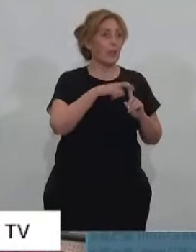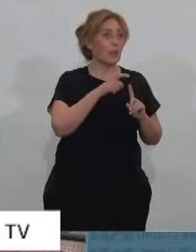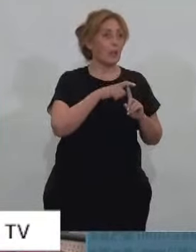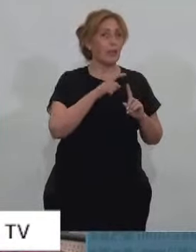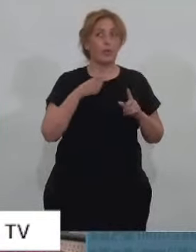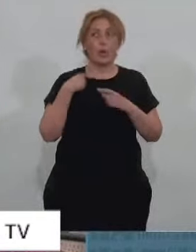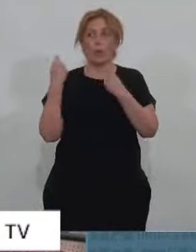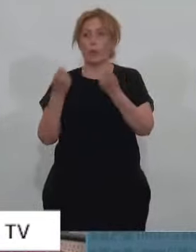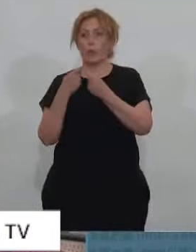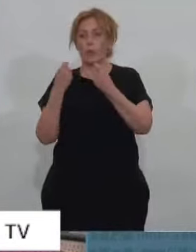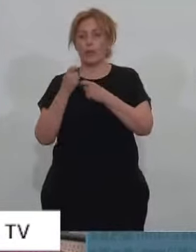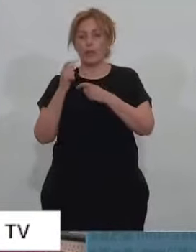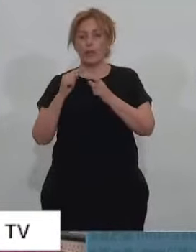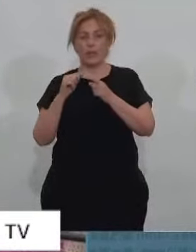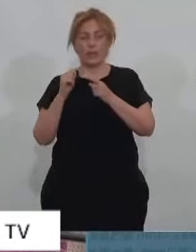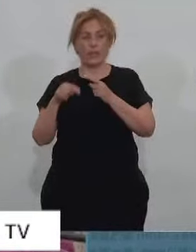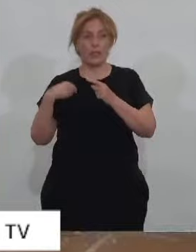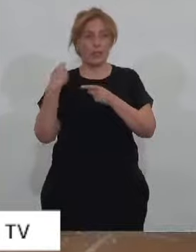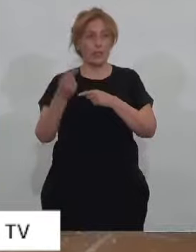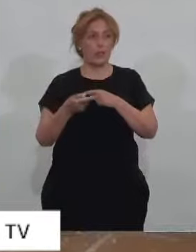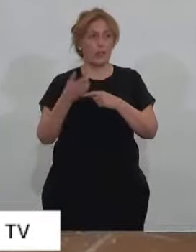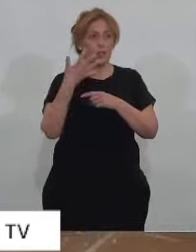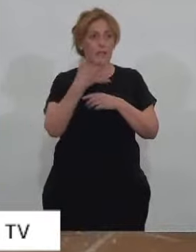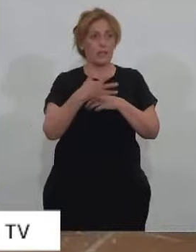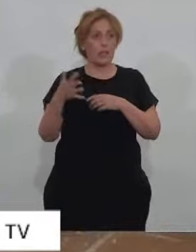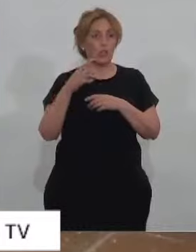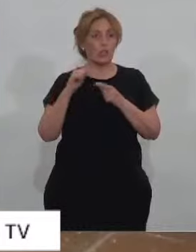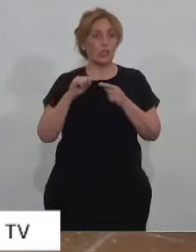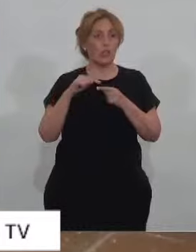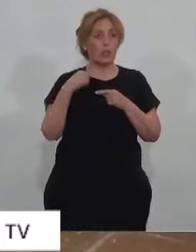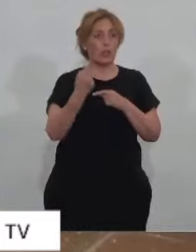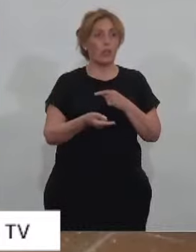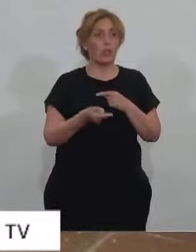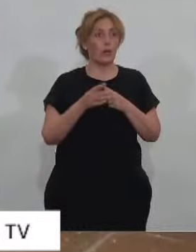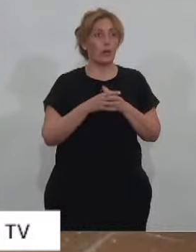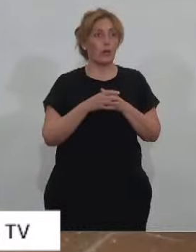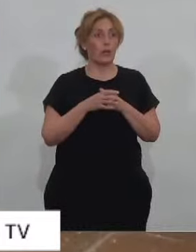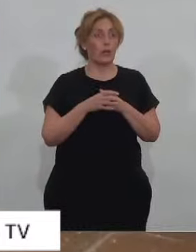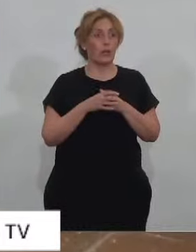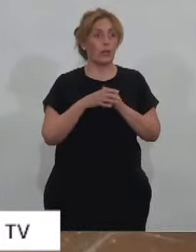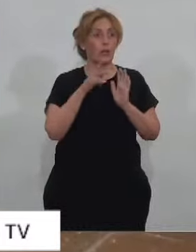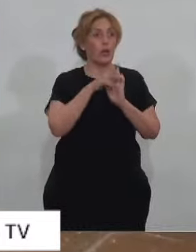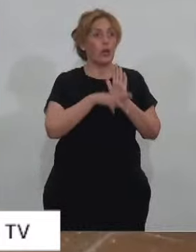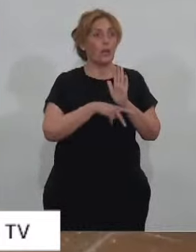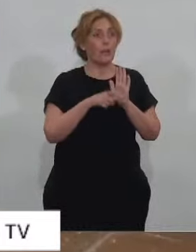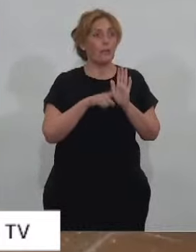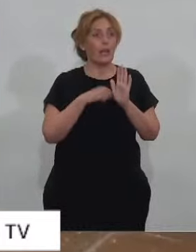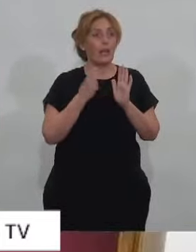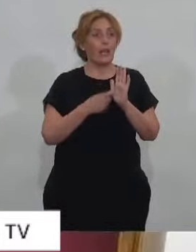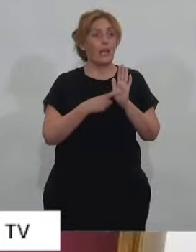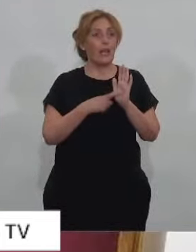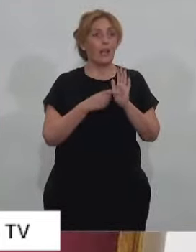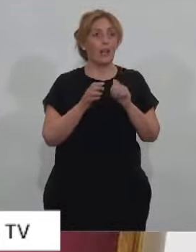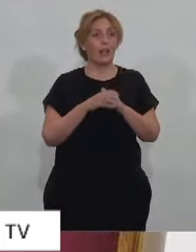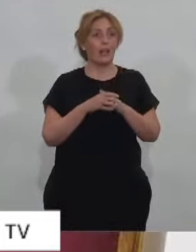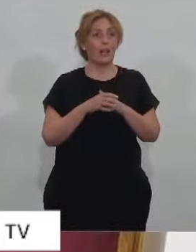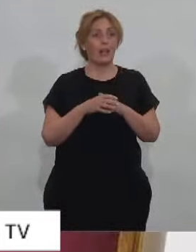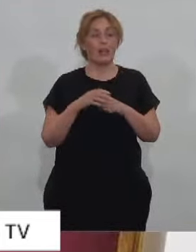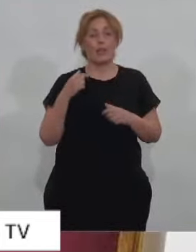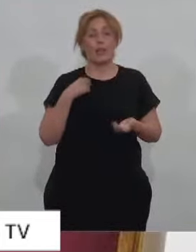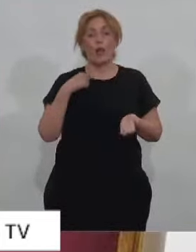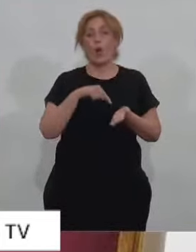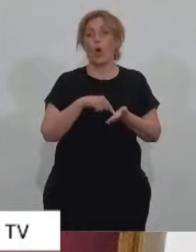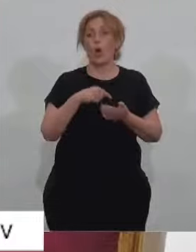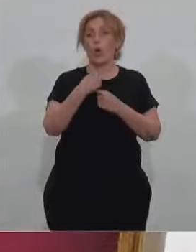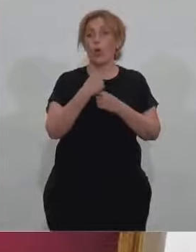5 semanas después y entre medias una normativa legal. Una normativa legal que nos obliga a tener un reglamento. Pues nos ponemos